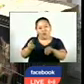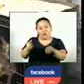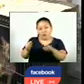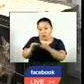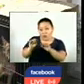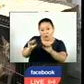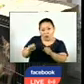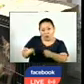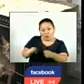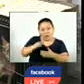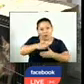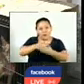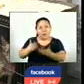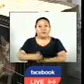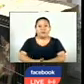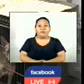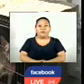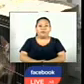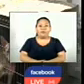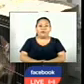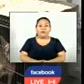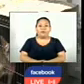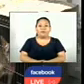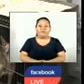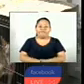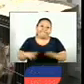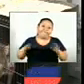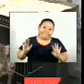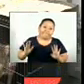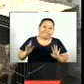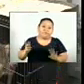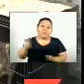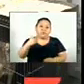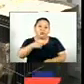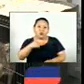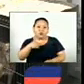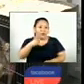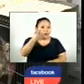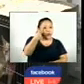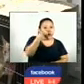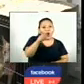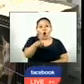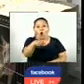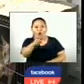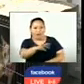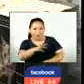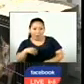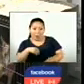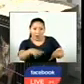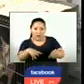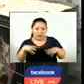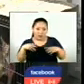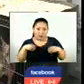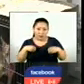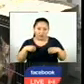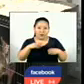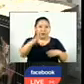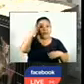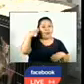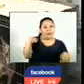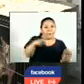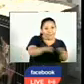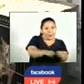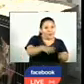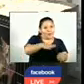la capacidad y la buena voluntad de ayudarles me tocó a mí buscar el hogar donde colocarlas me reparto entre la casa de mi hermana